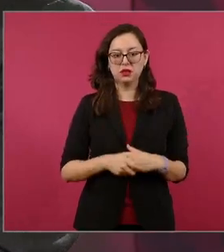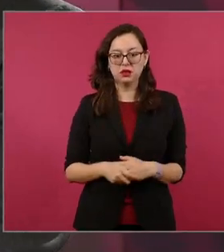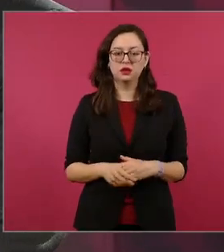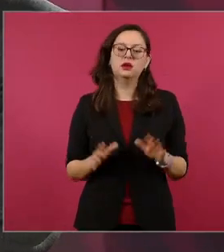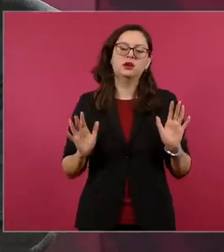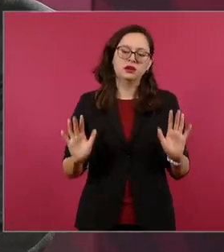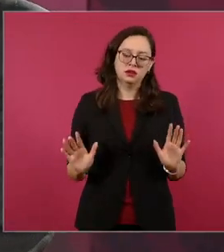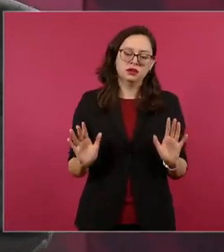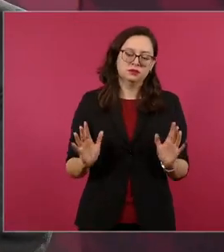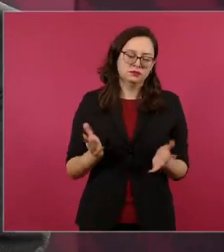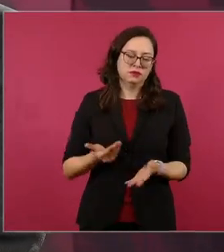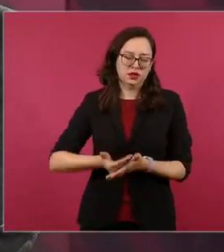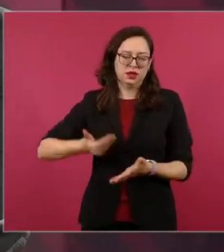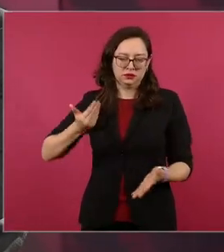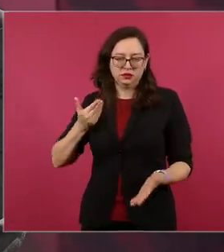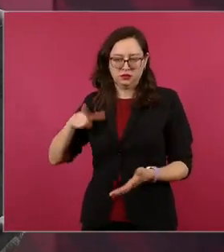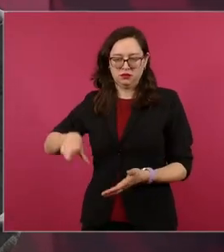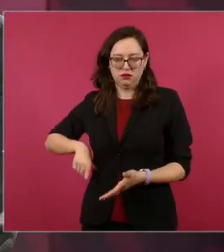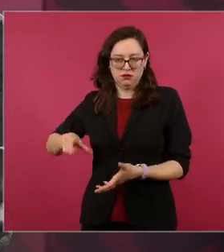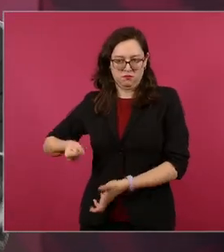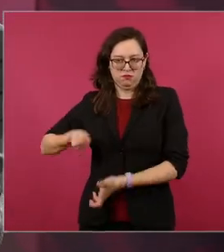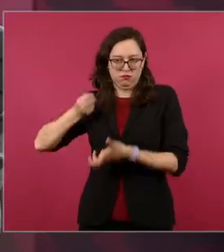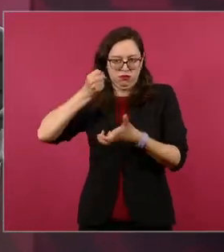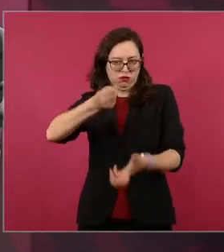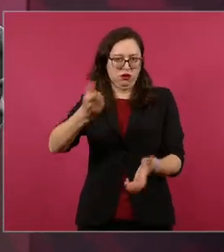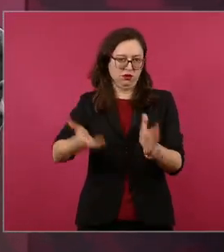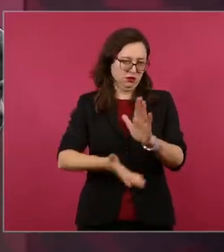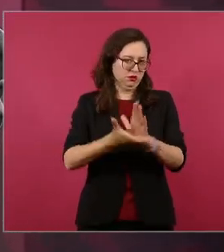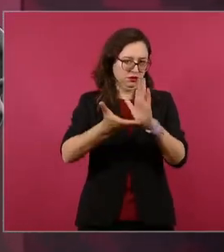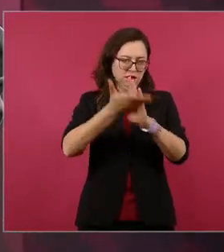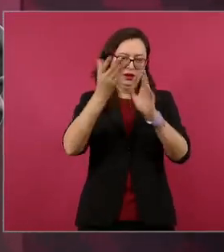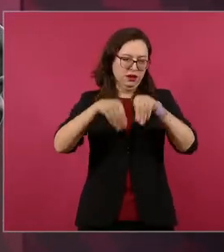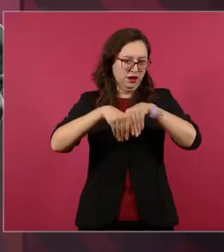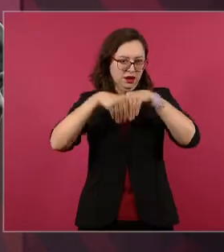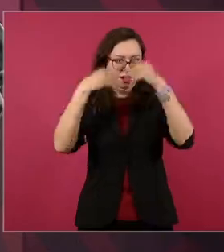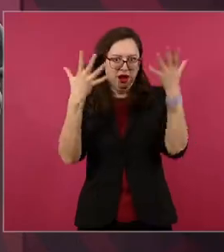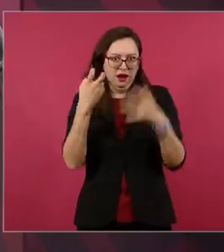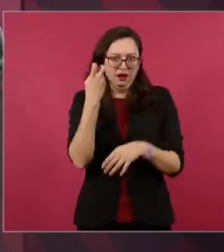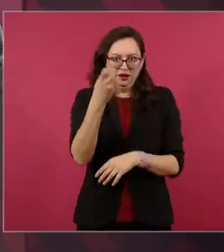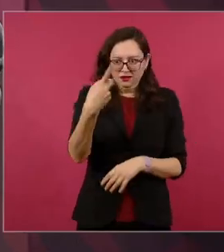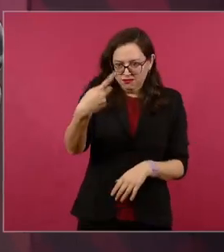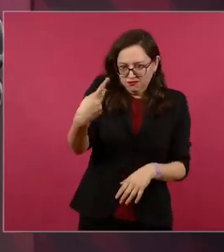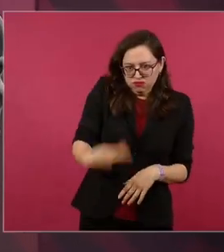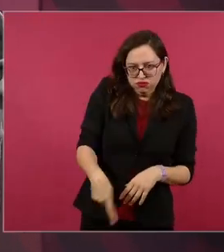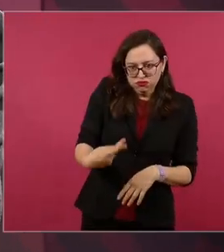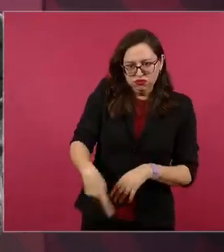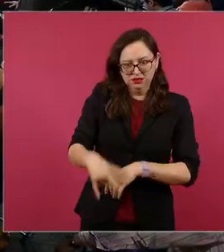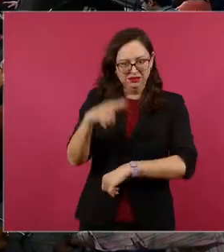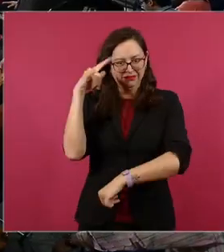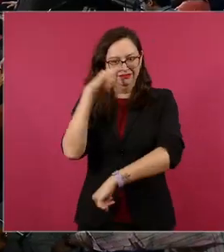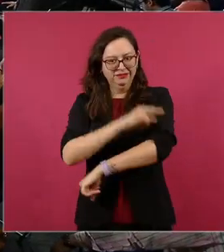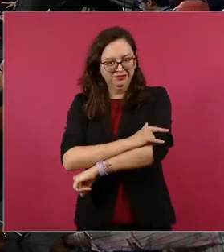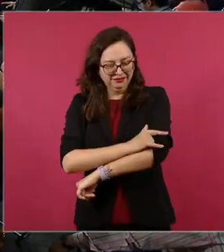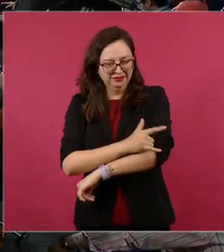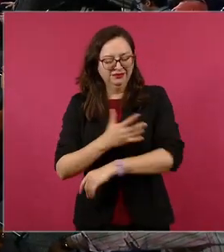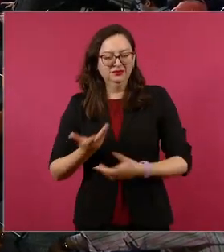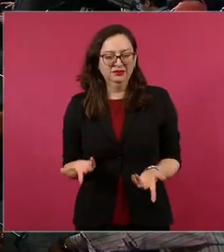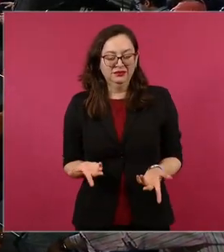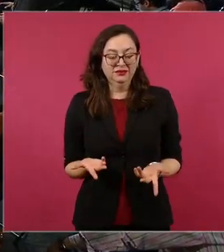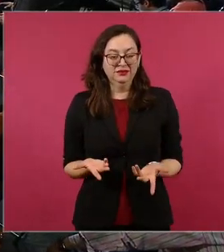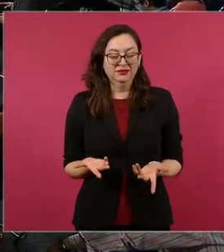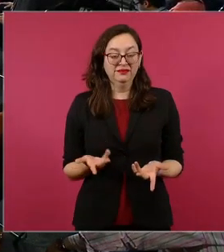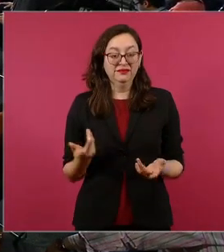esa es una obra de la nación pública, porque un distintivo del gobierno